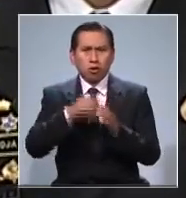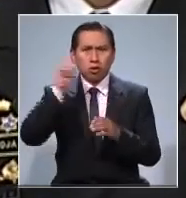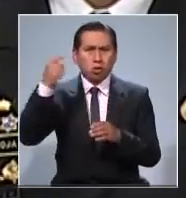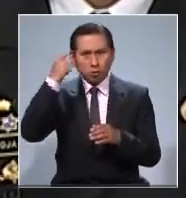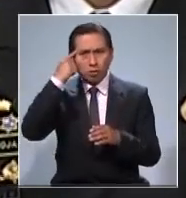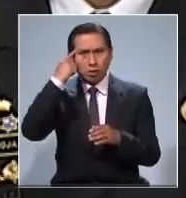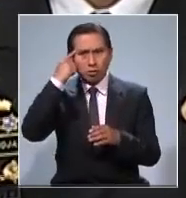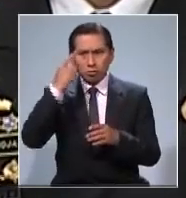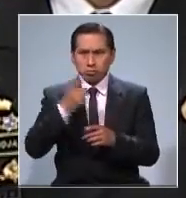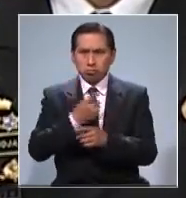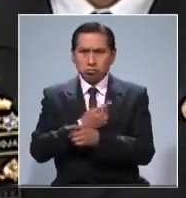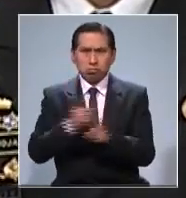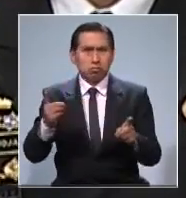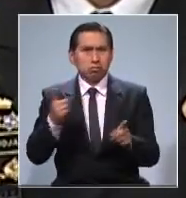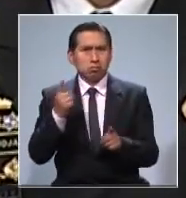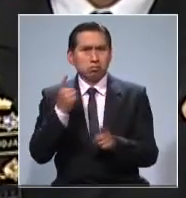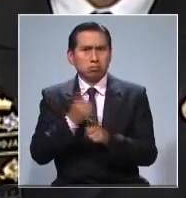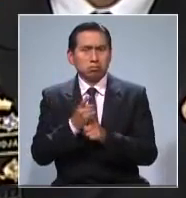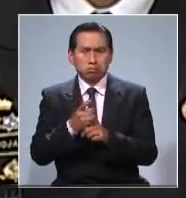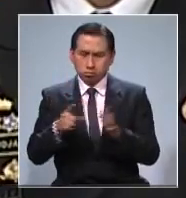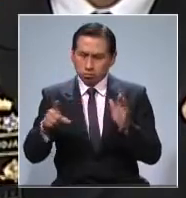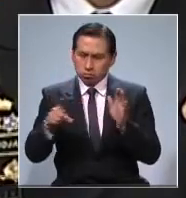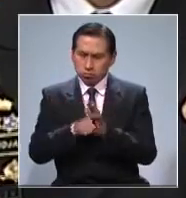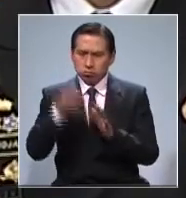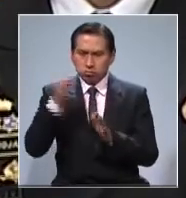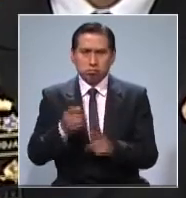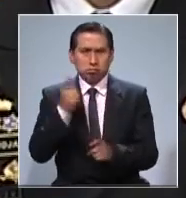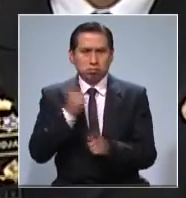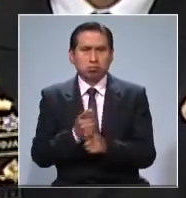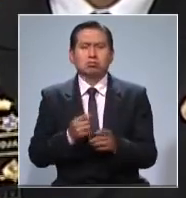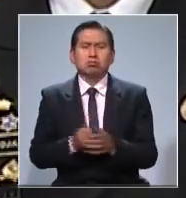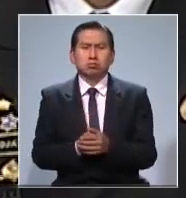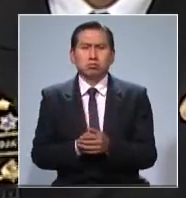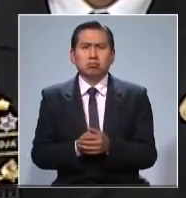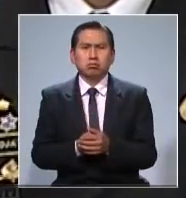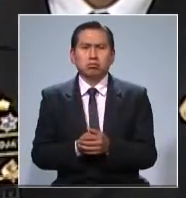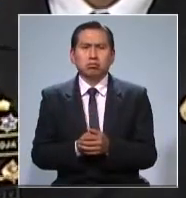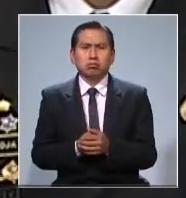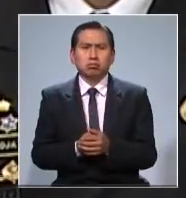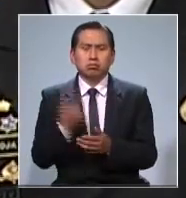gobierno democrático y legalmente constituido.